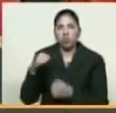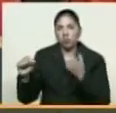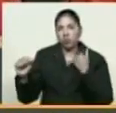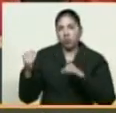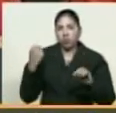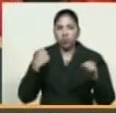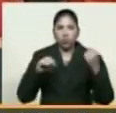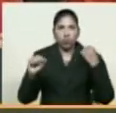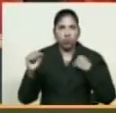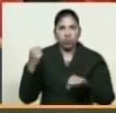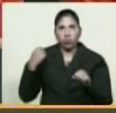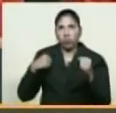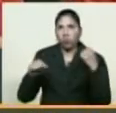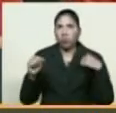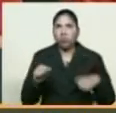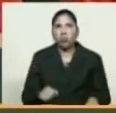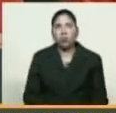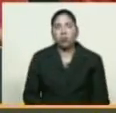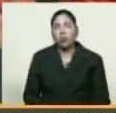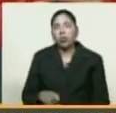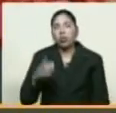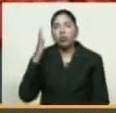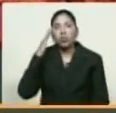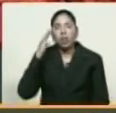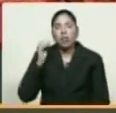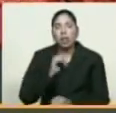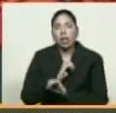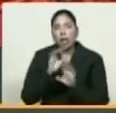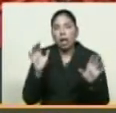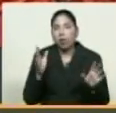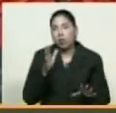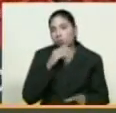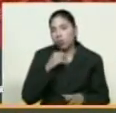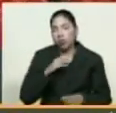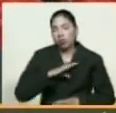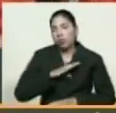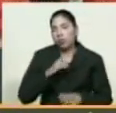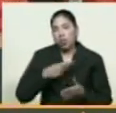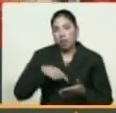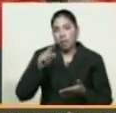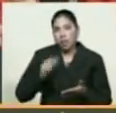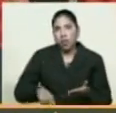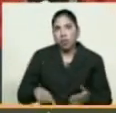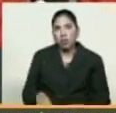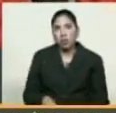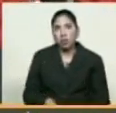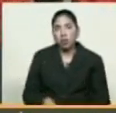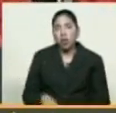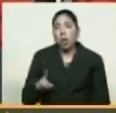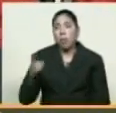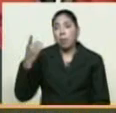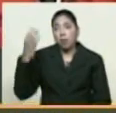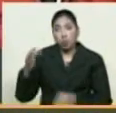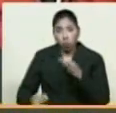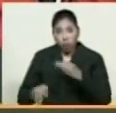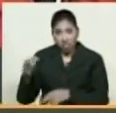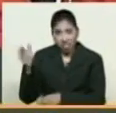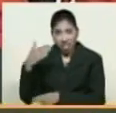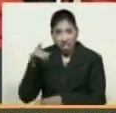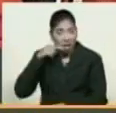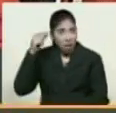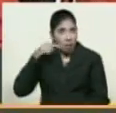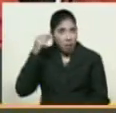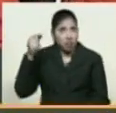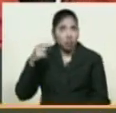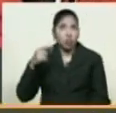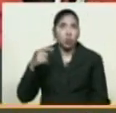en verdad. Se dieron cuenta que no iban a recoger la firma. Primero Justicia sabía que no iba a recoger la firma porque